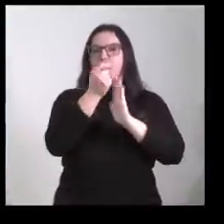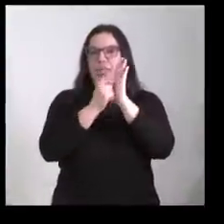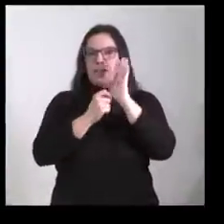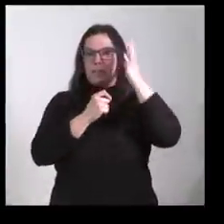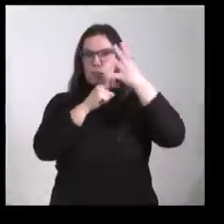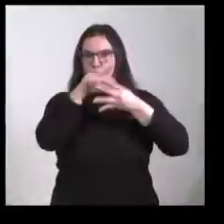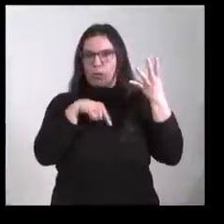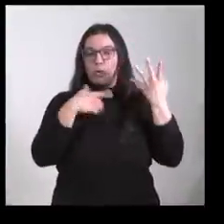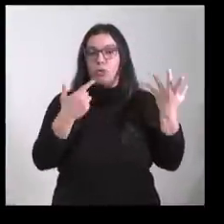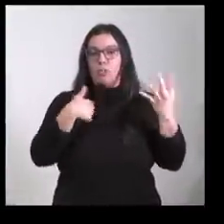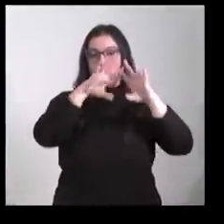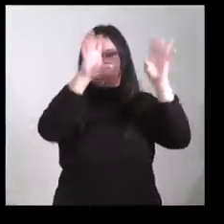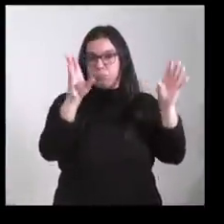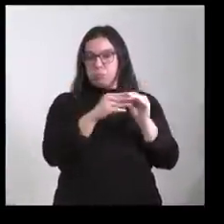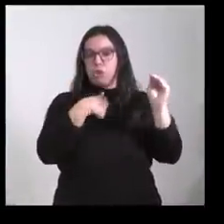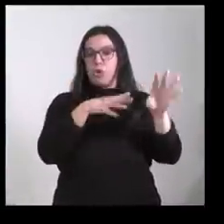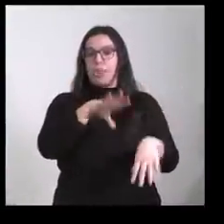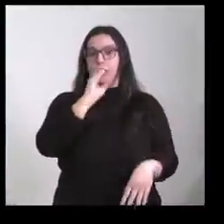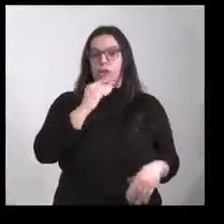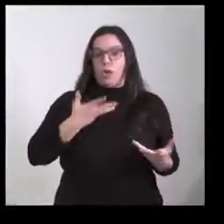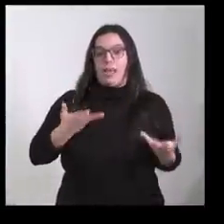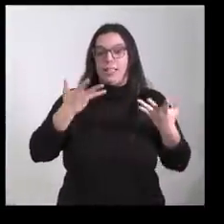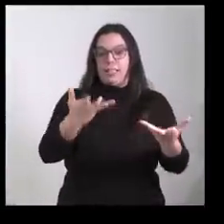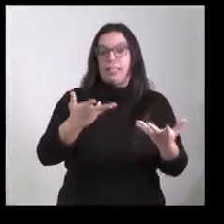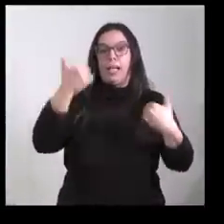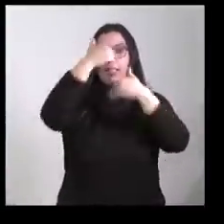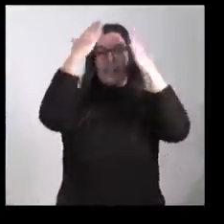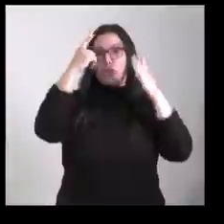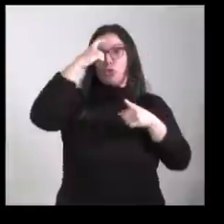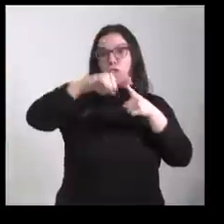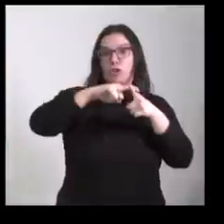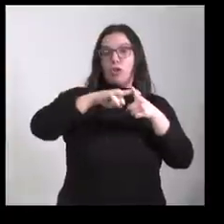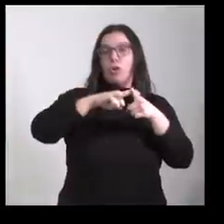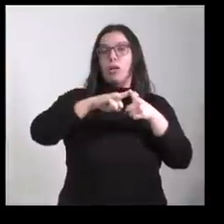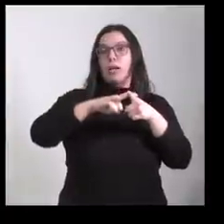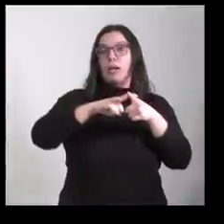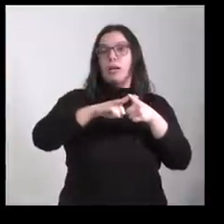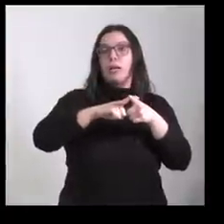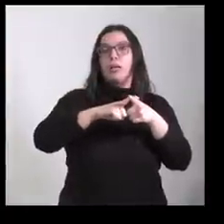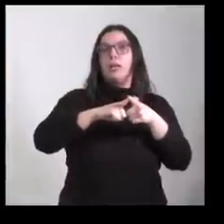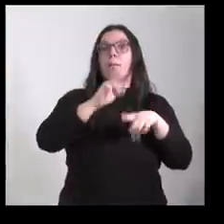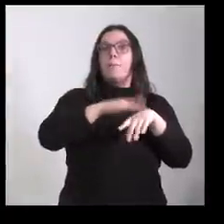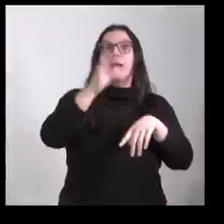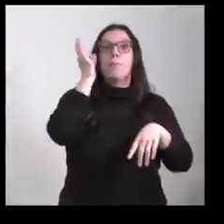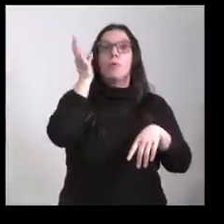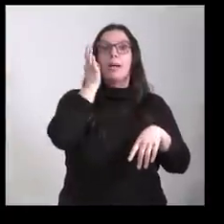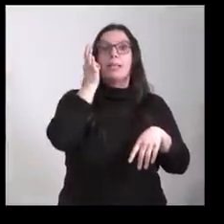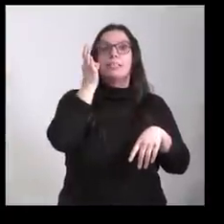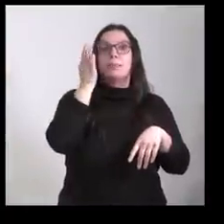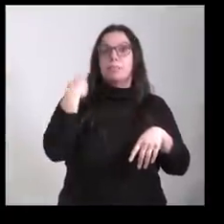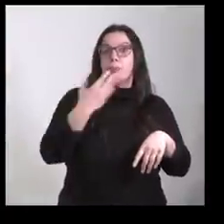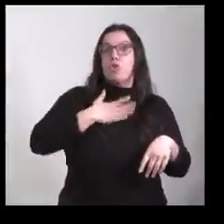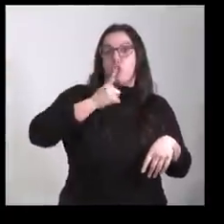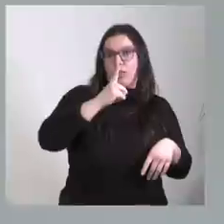por lo tanto yo entiendo que esa asistencia psicológica se va a ofrecer a mujeres que no quieran continuar con el embarazo no